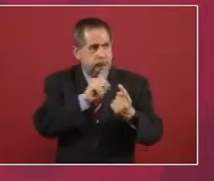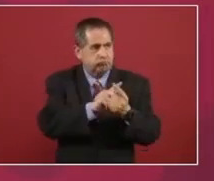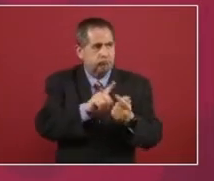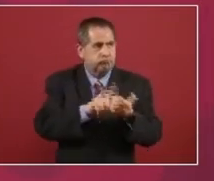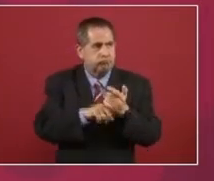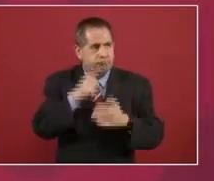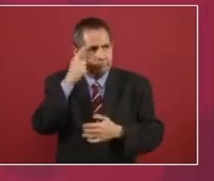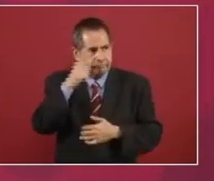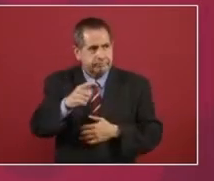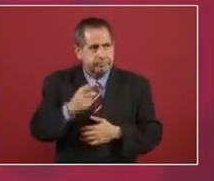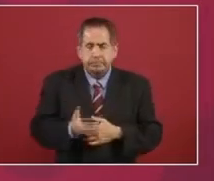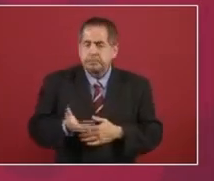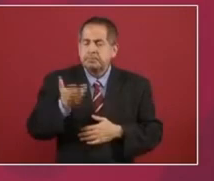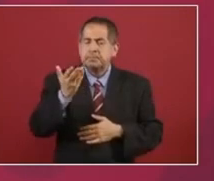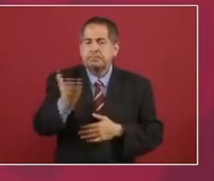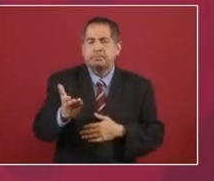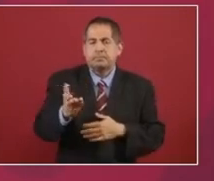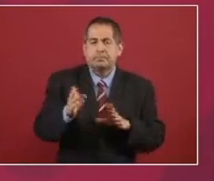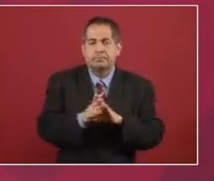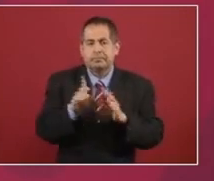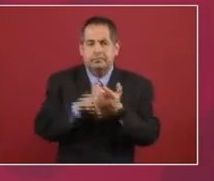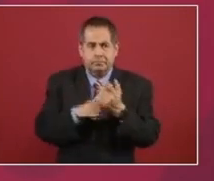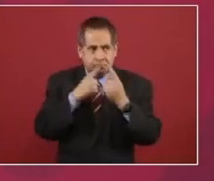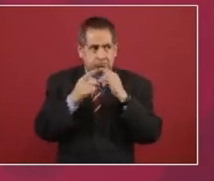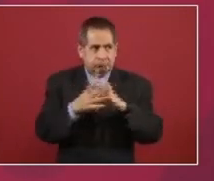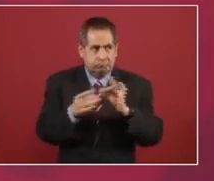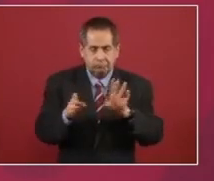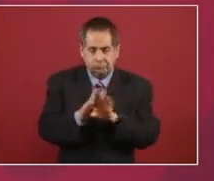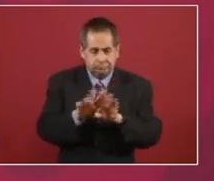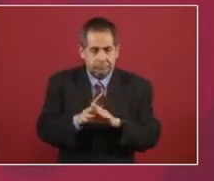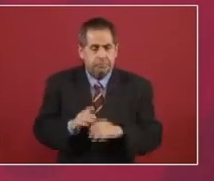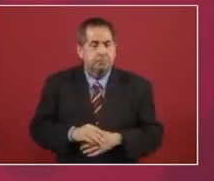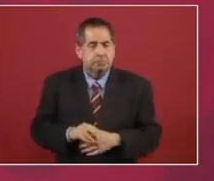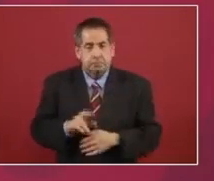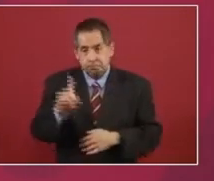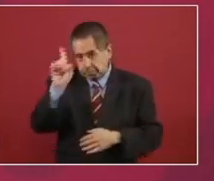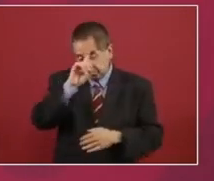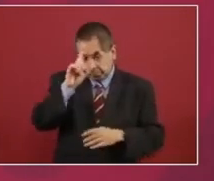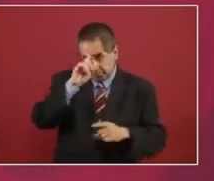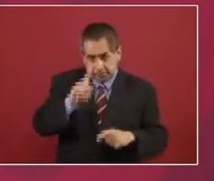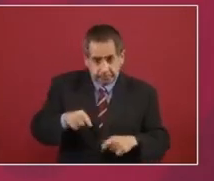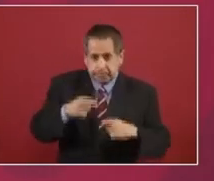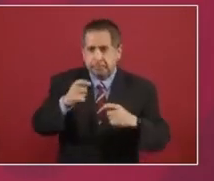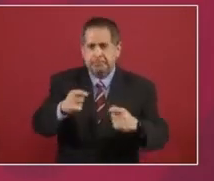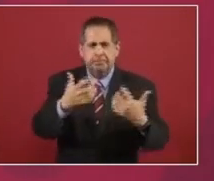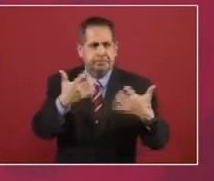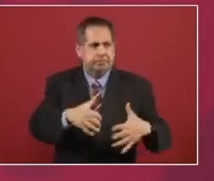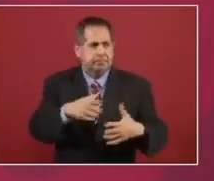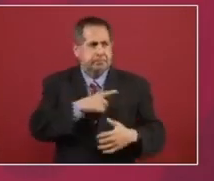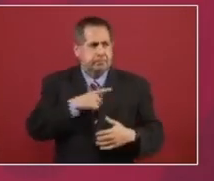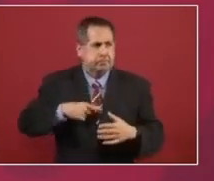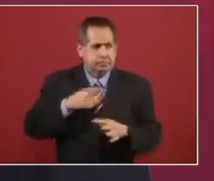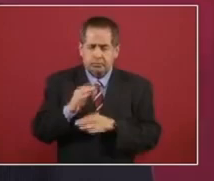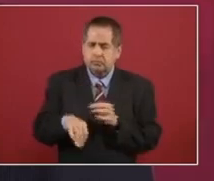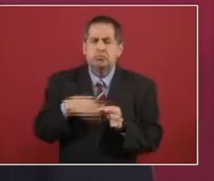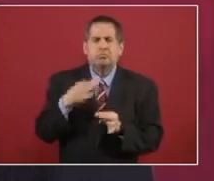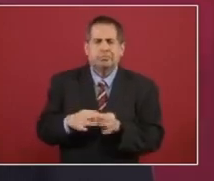para pedirle que le recomiende a la empresa que